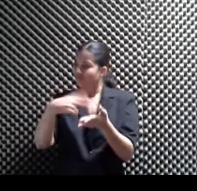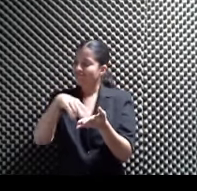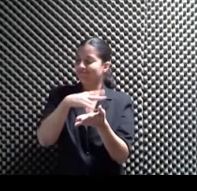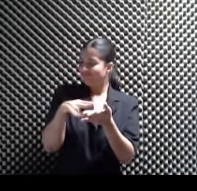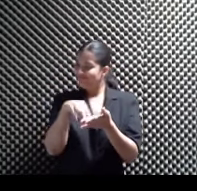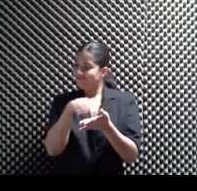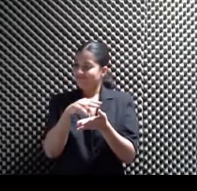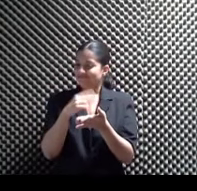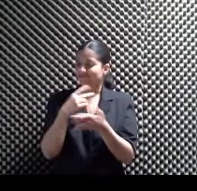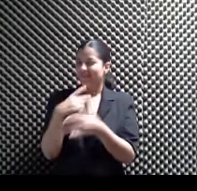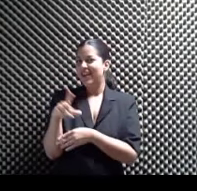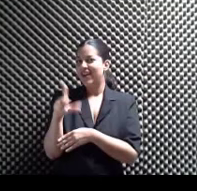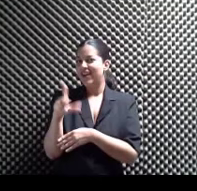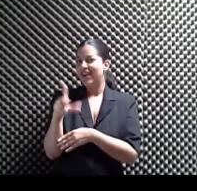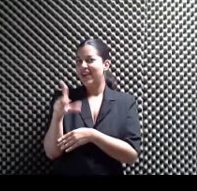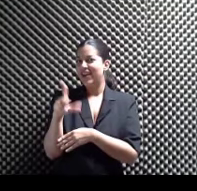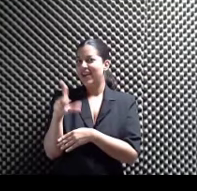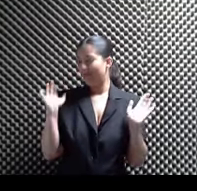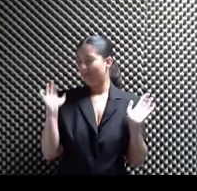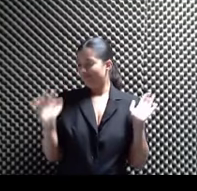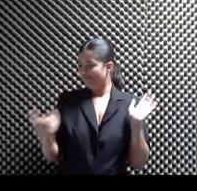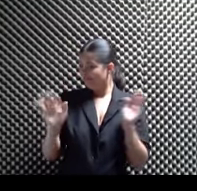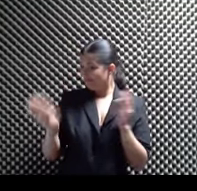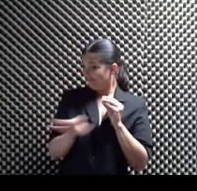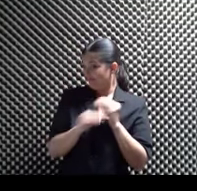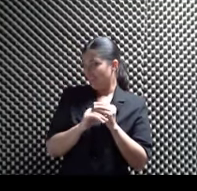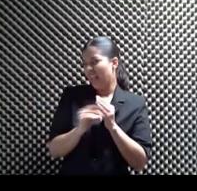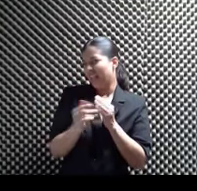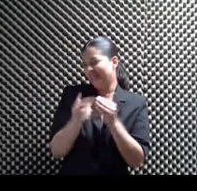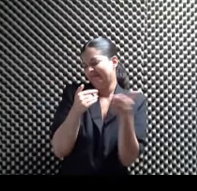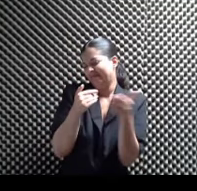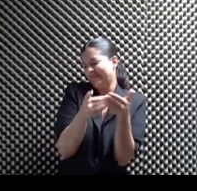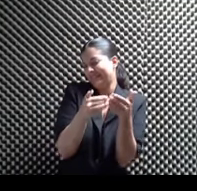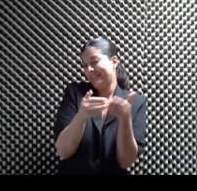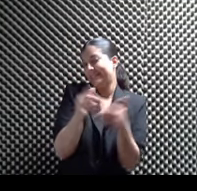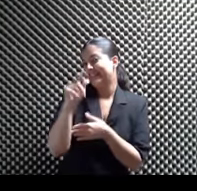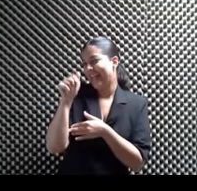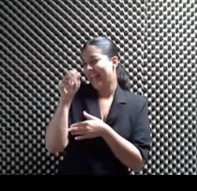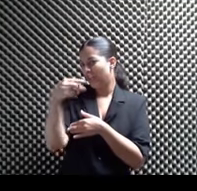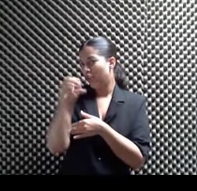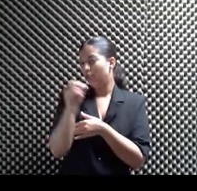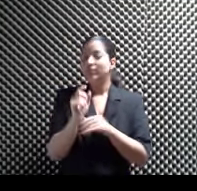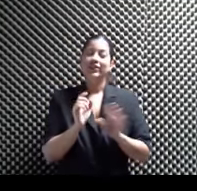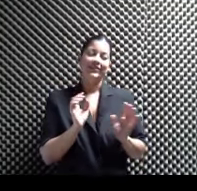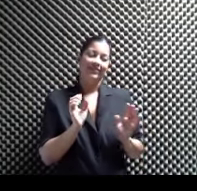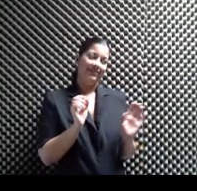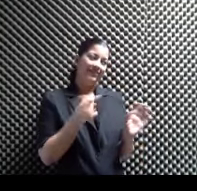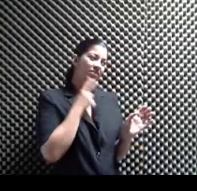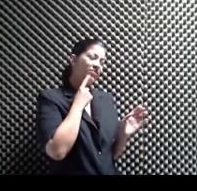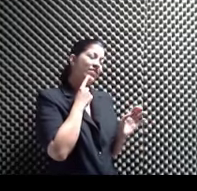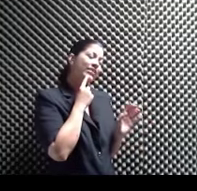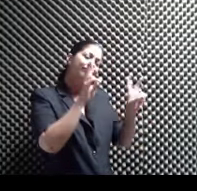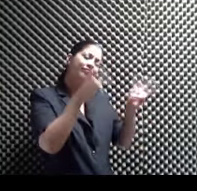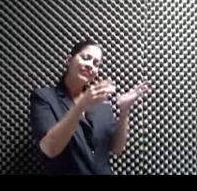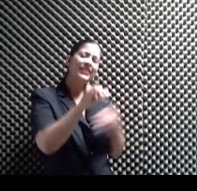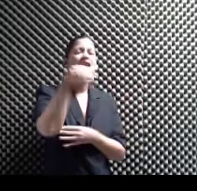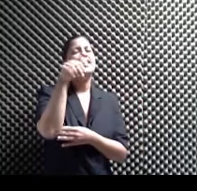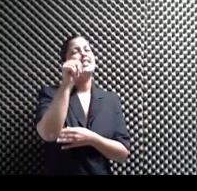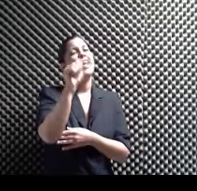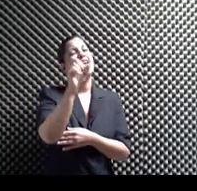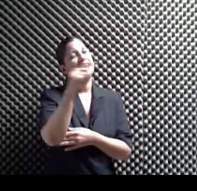Y ahora Yo no sé si Podríamos decirle jazz Porque no hay No es específico No te gustaría